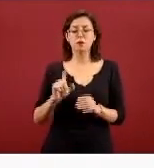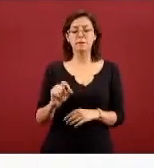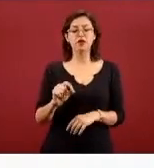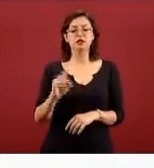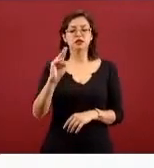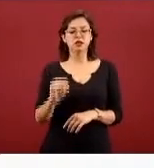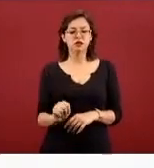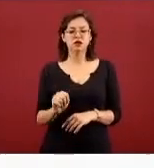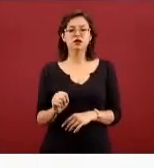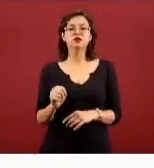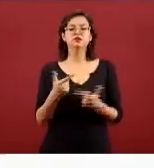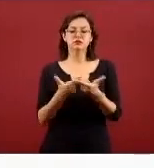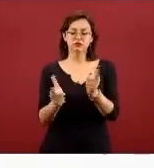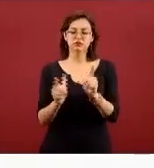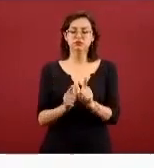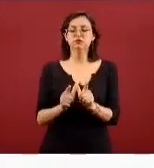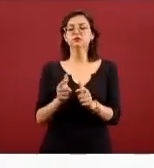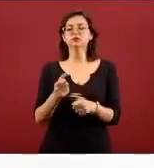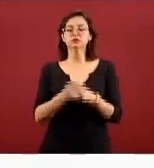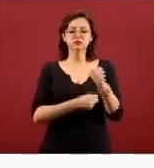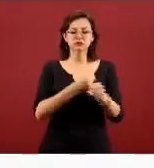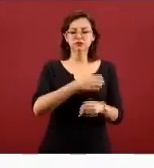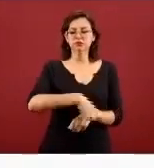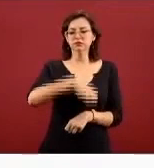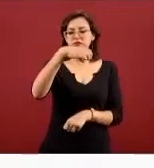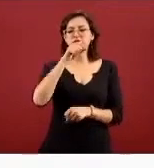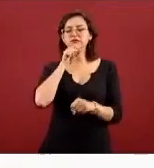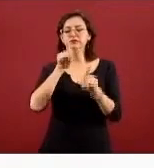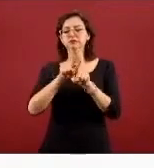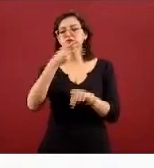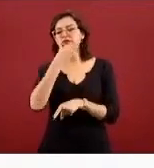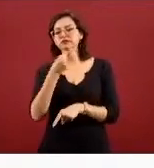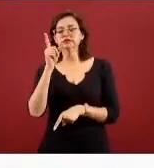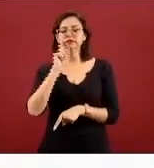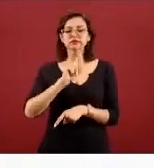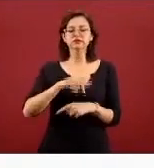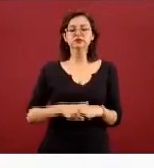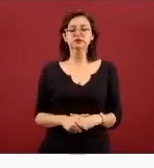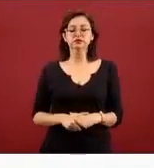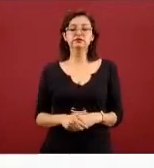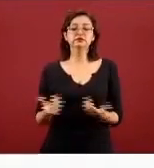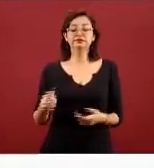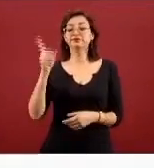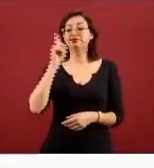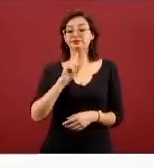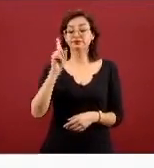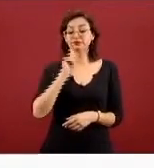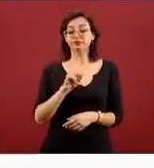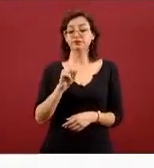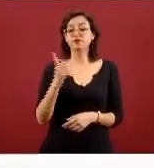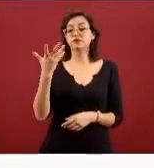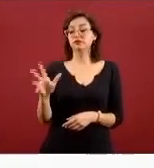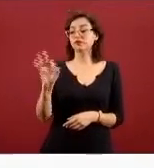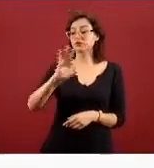ver los grupos de edad y podemos ver también la distribución por sexo. Vemos cómo el sexo femenino es el que menos, el